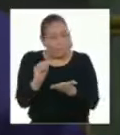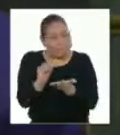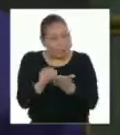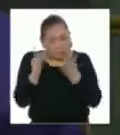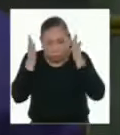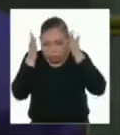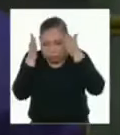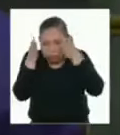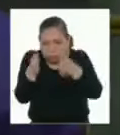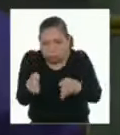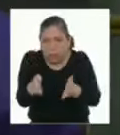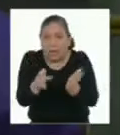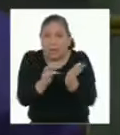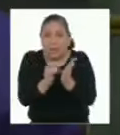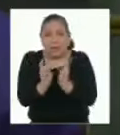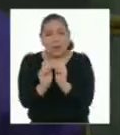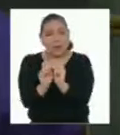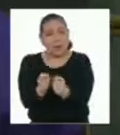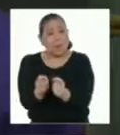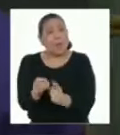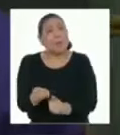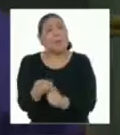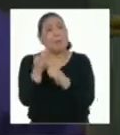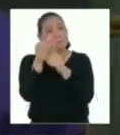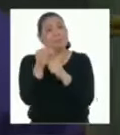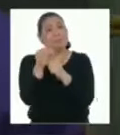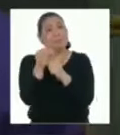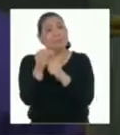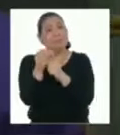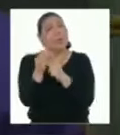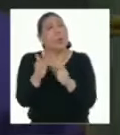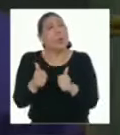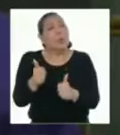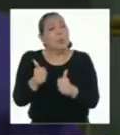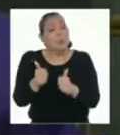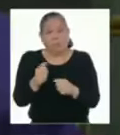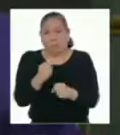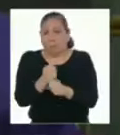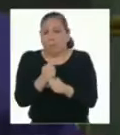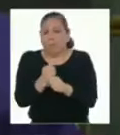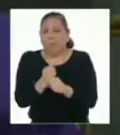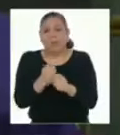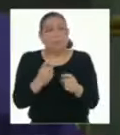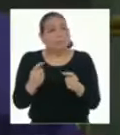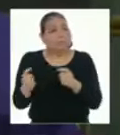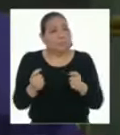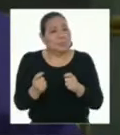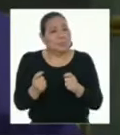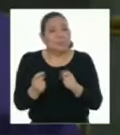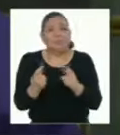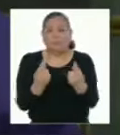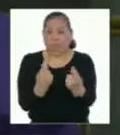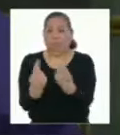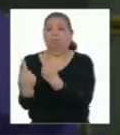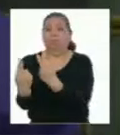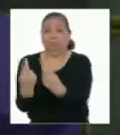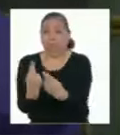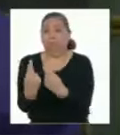que Jesús consagró como el principio sobre el cual se elabora la dinámica de nuestras